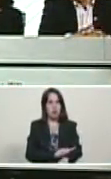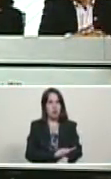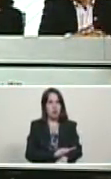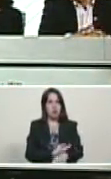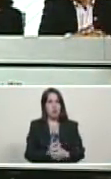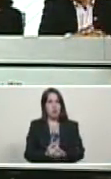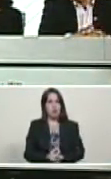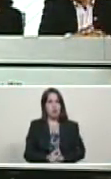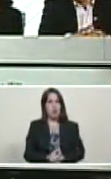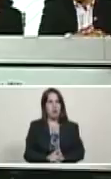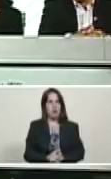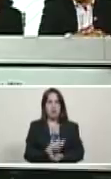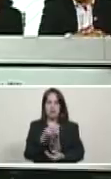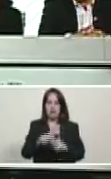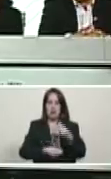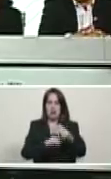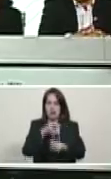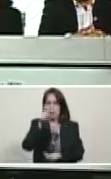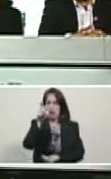el que cometa